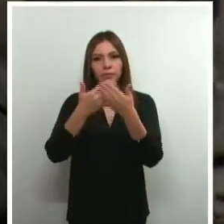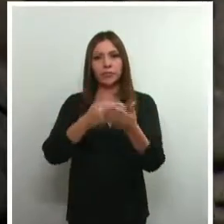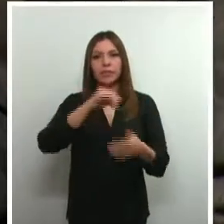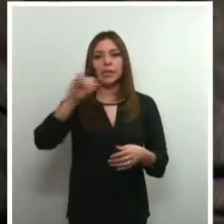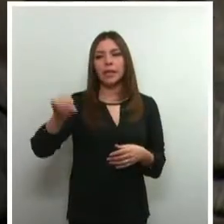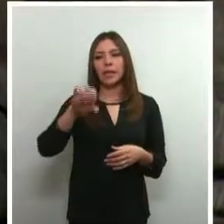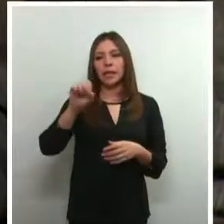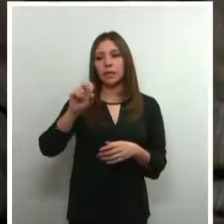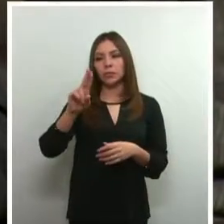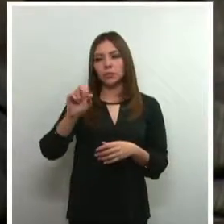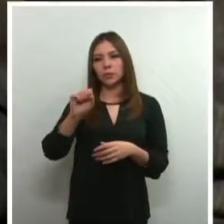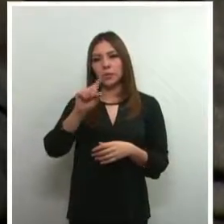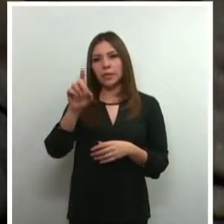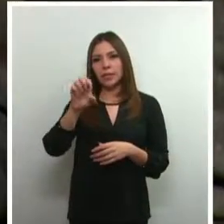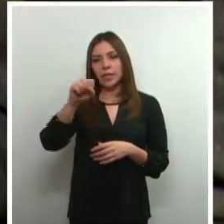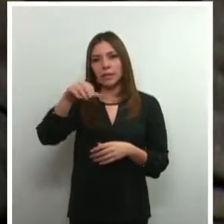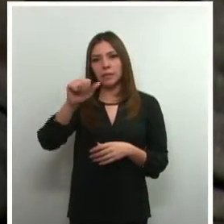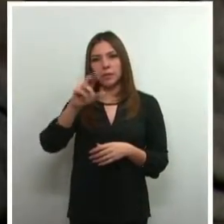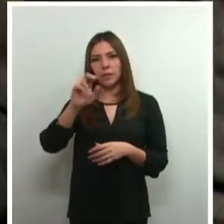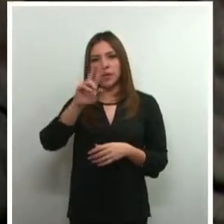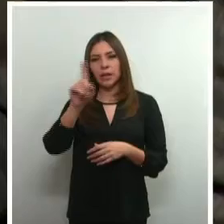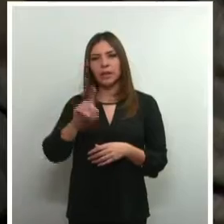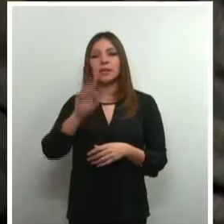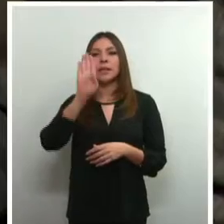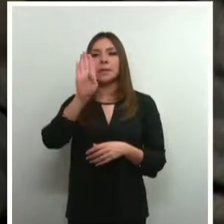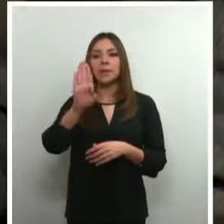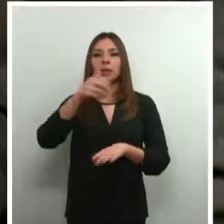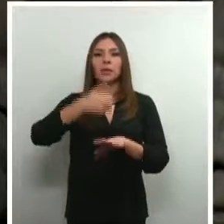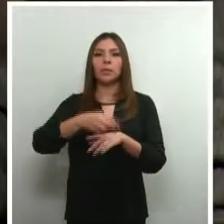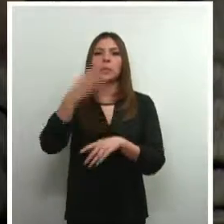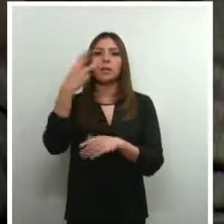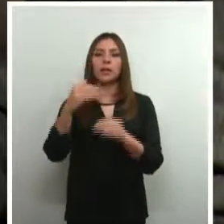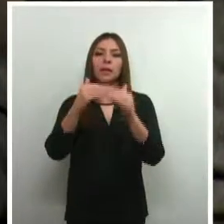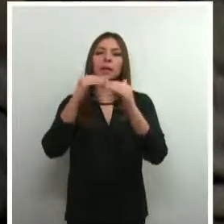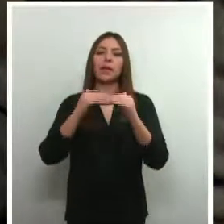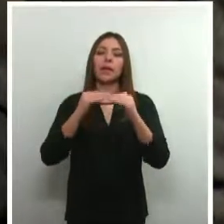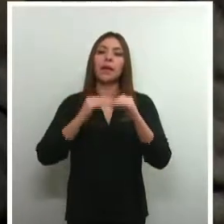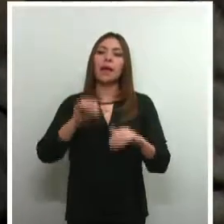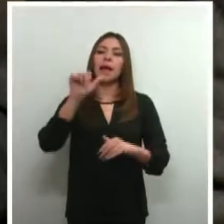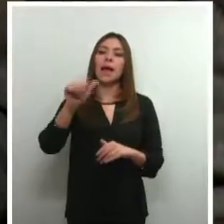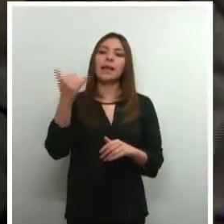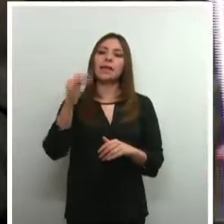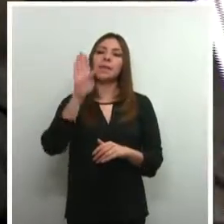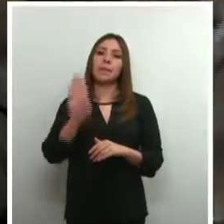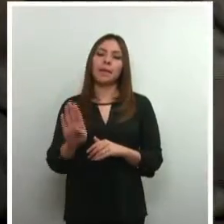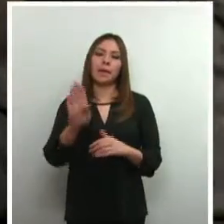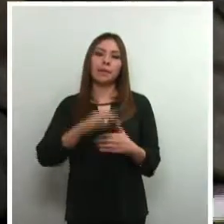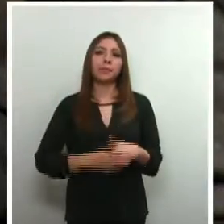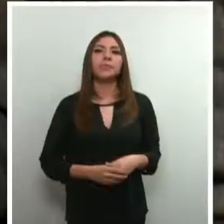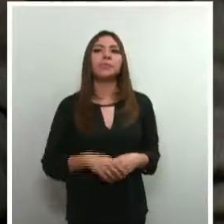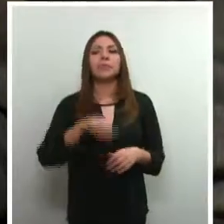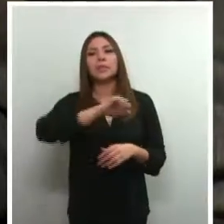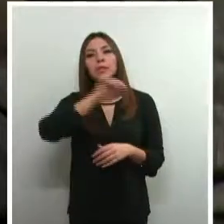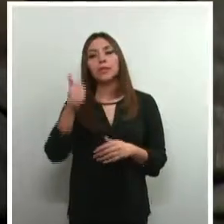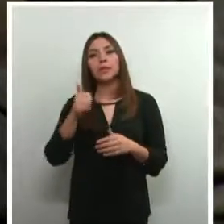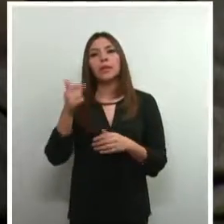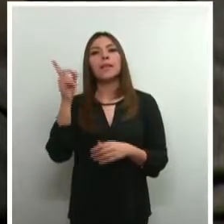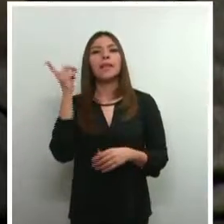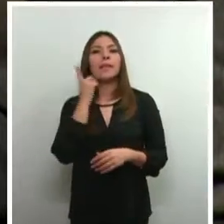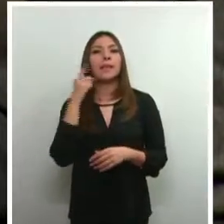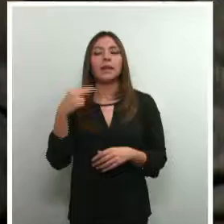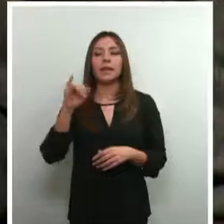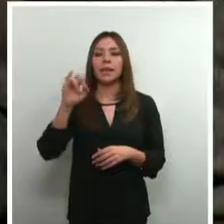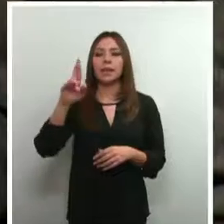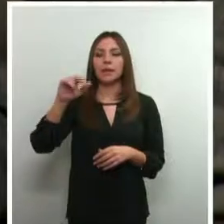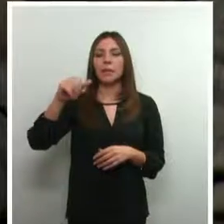Esma Suárez, al apartado B, numeral 3, incisos A y B. Una reserva de la diputada